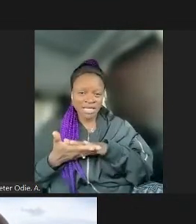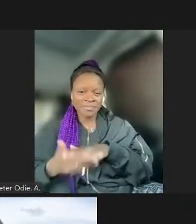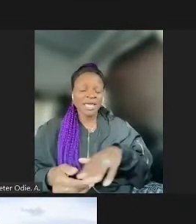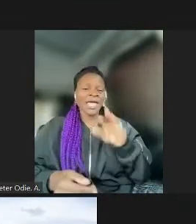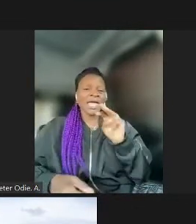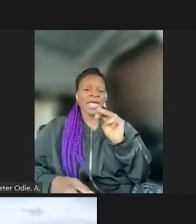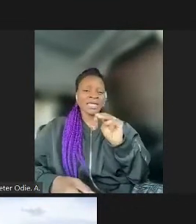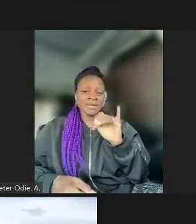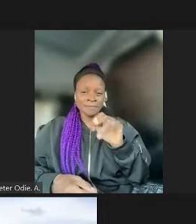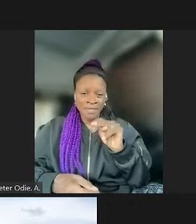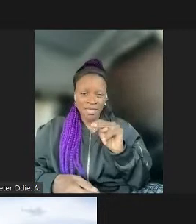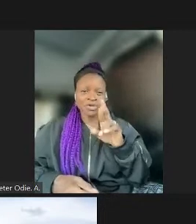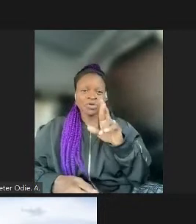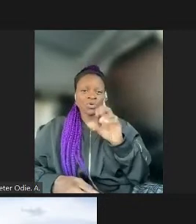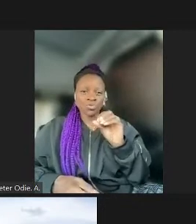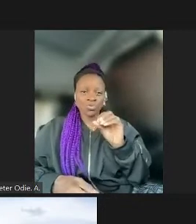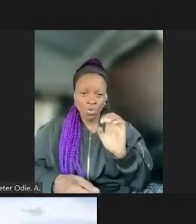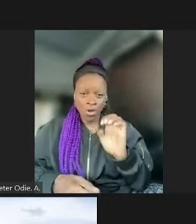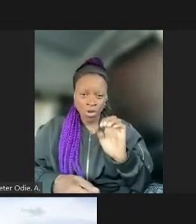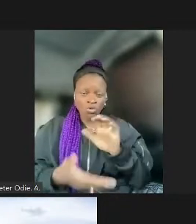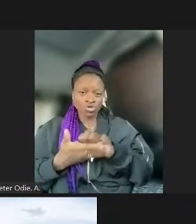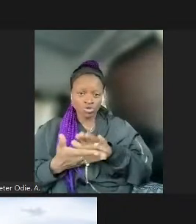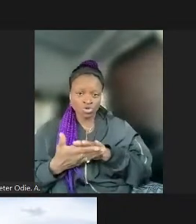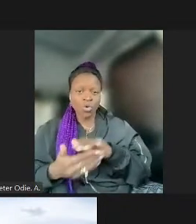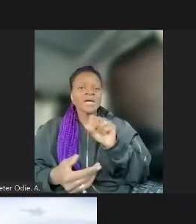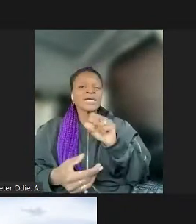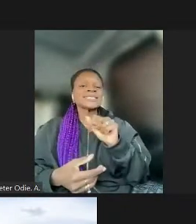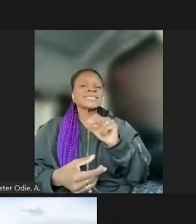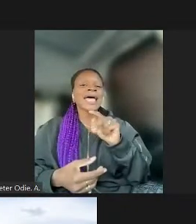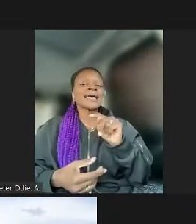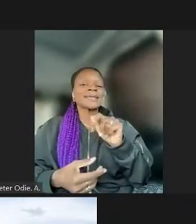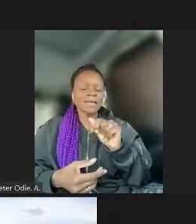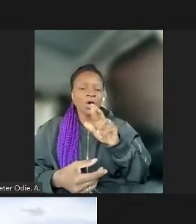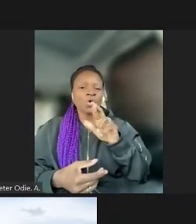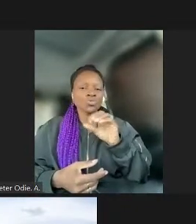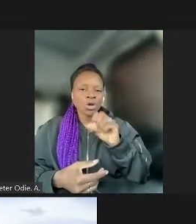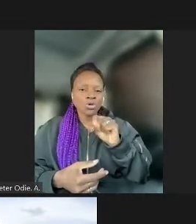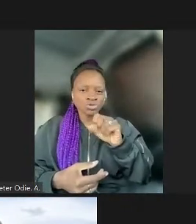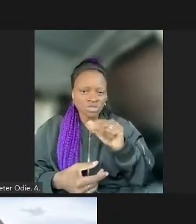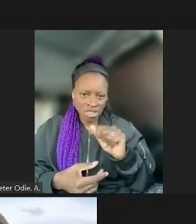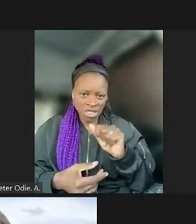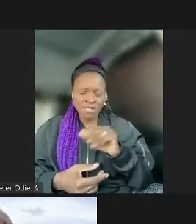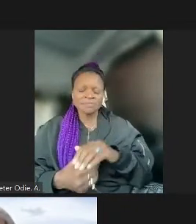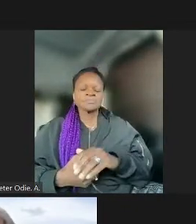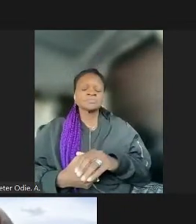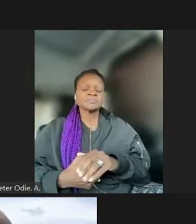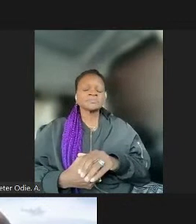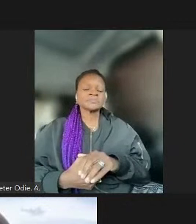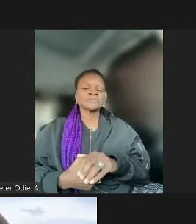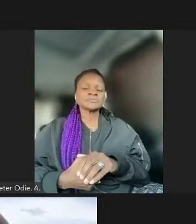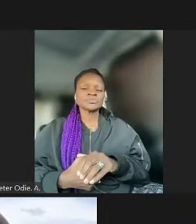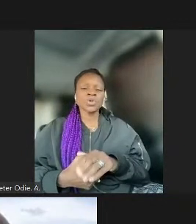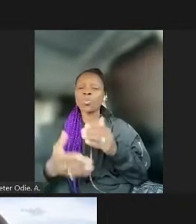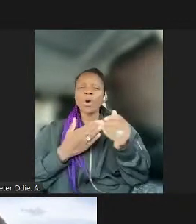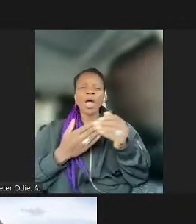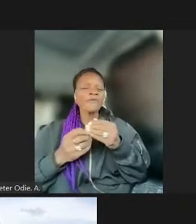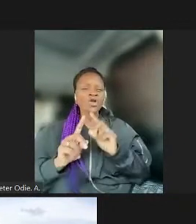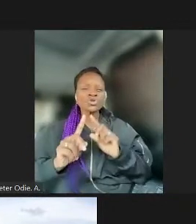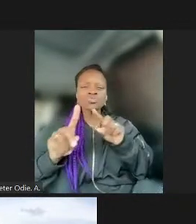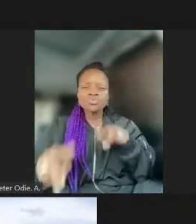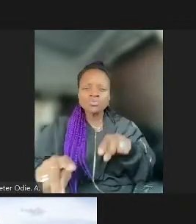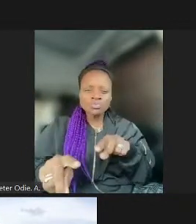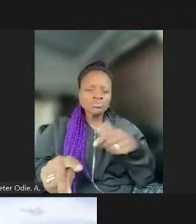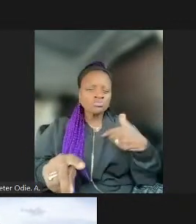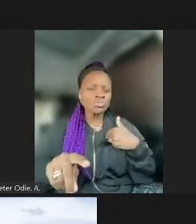de Academia de Windsor en Santa Rosa. El lunes va a ser en Sassorini, en la escuela en Sonoma.